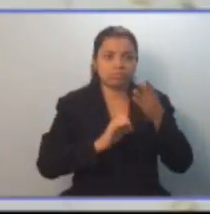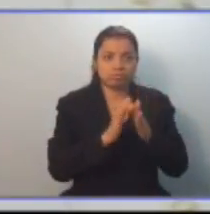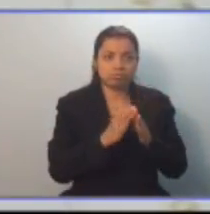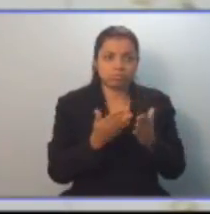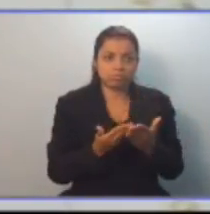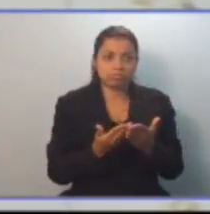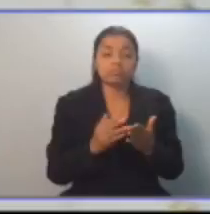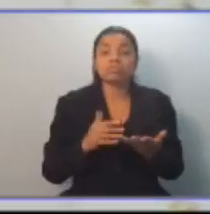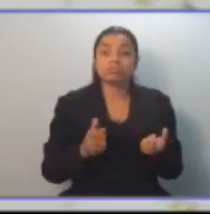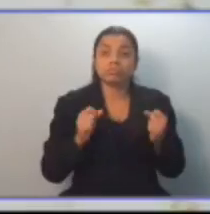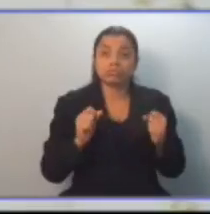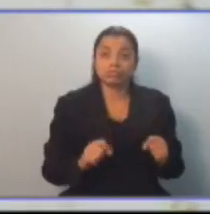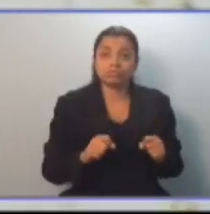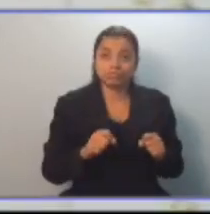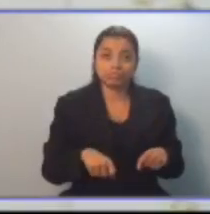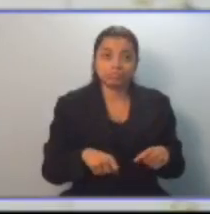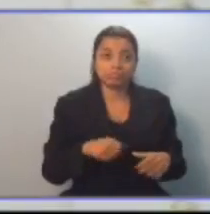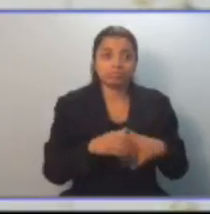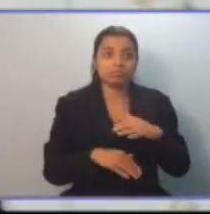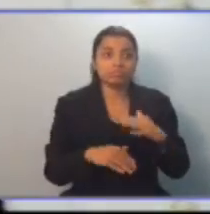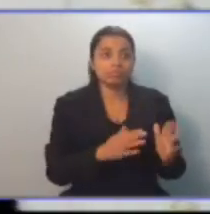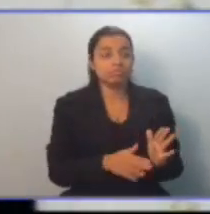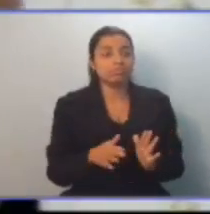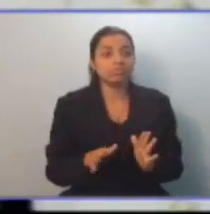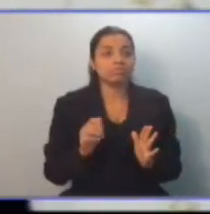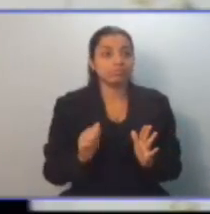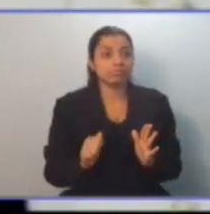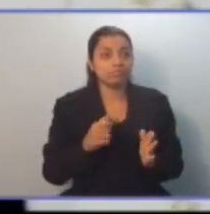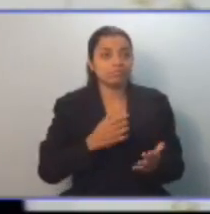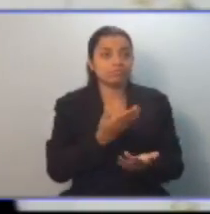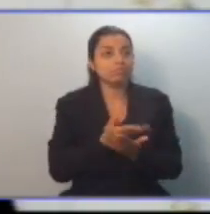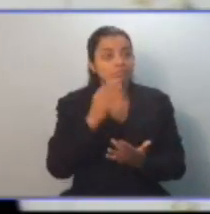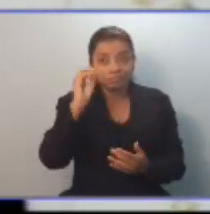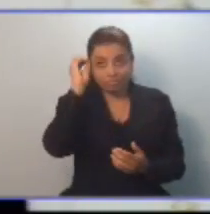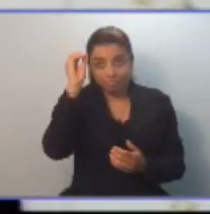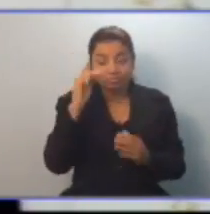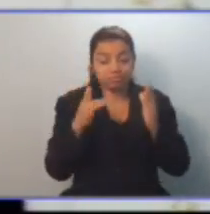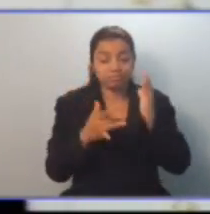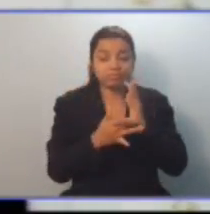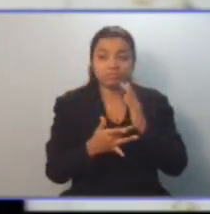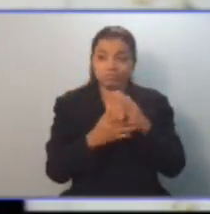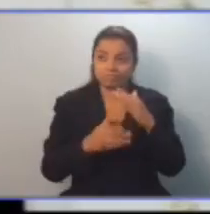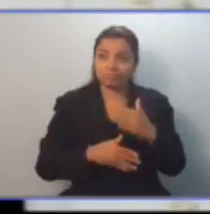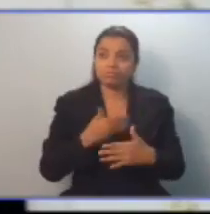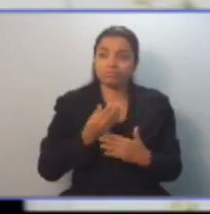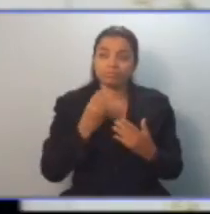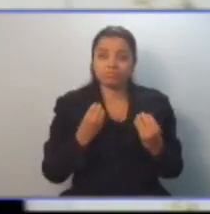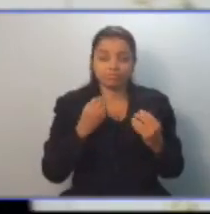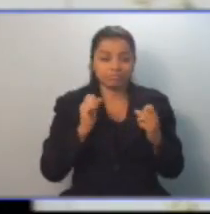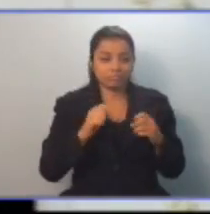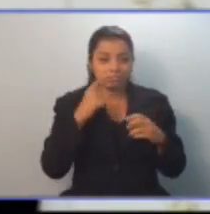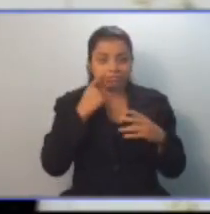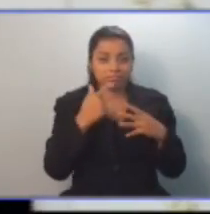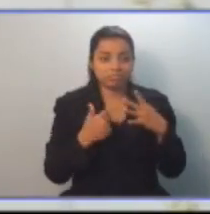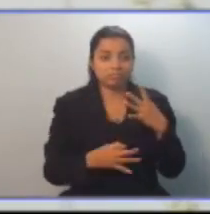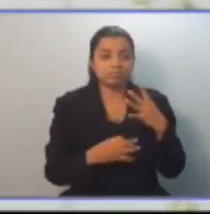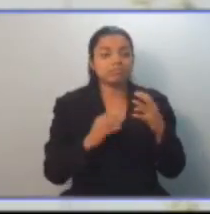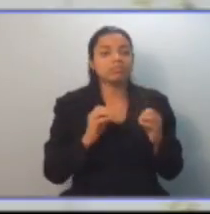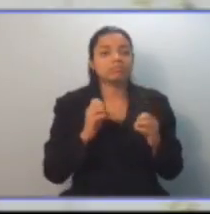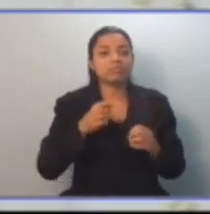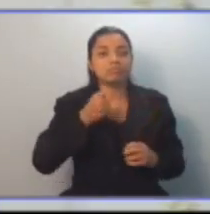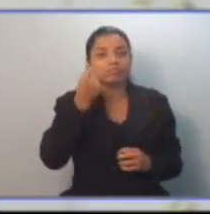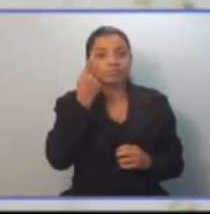tener acceso como una especie de tercero, ¿verdad?, a plantear la opinión técnica de cómo se está viendo una ley o cómo se ha interpretado una ley en